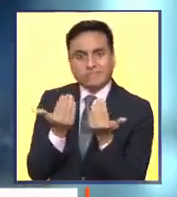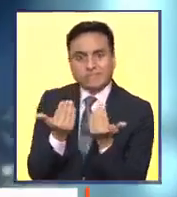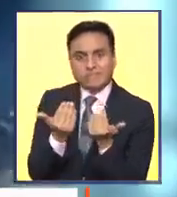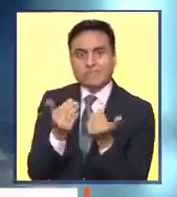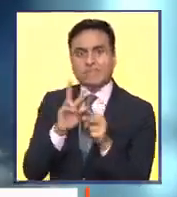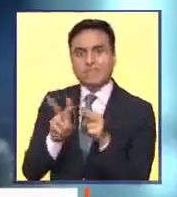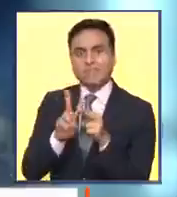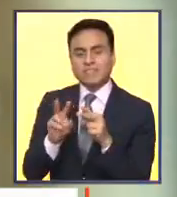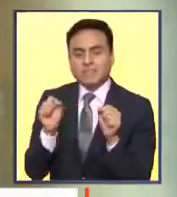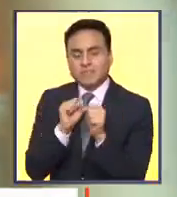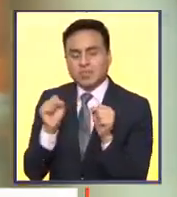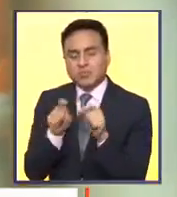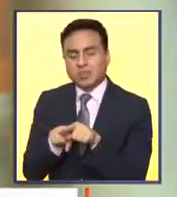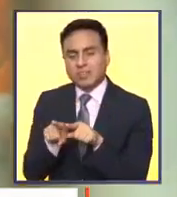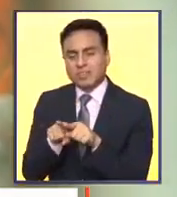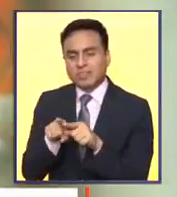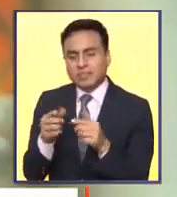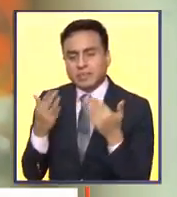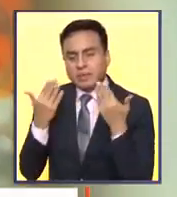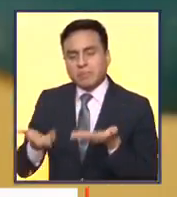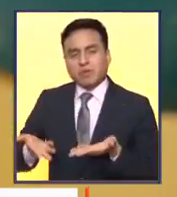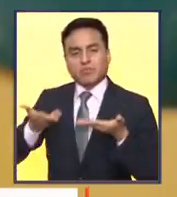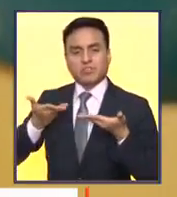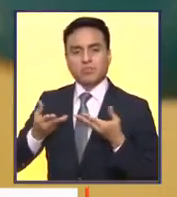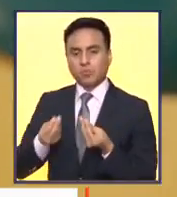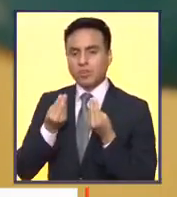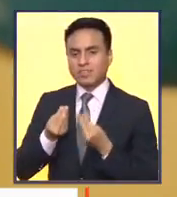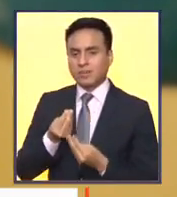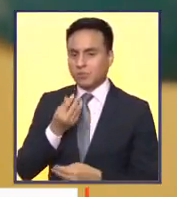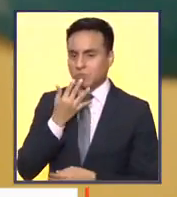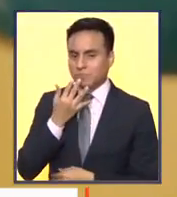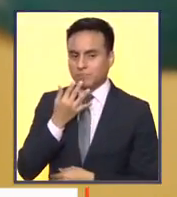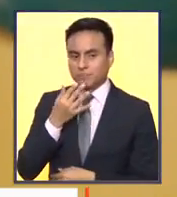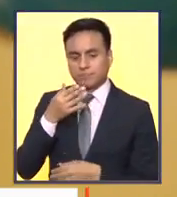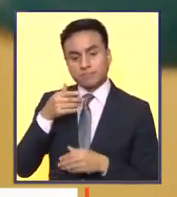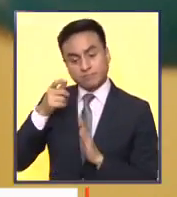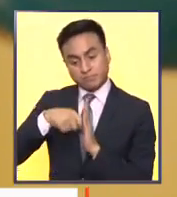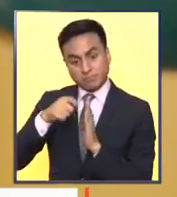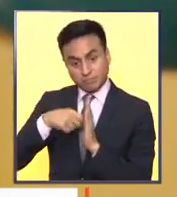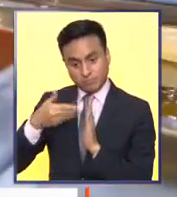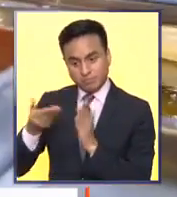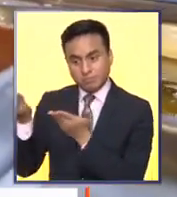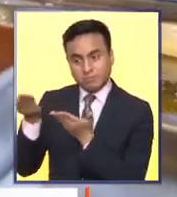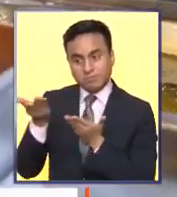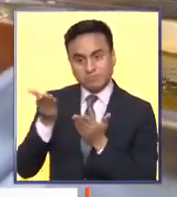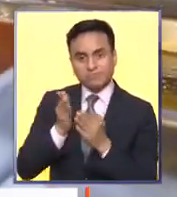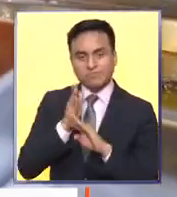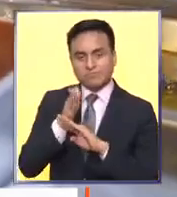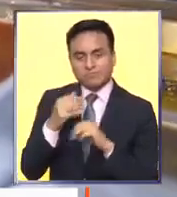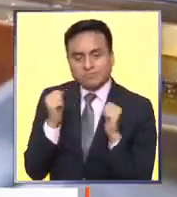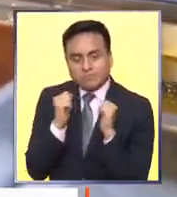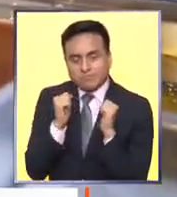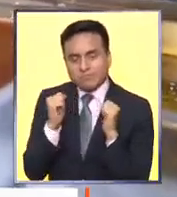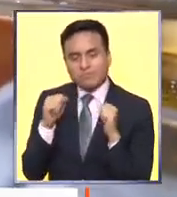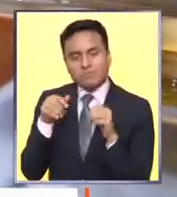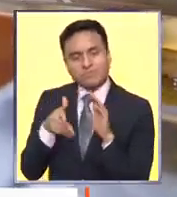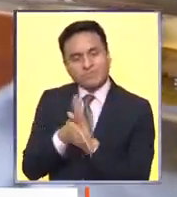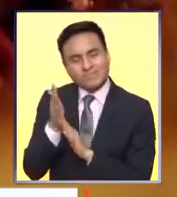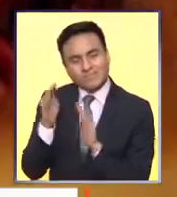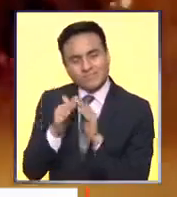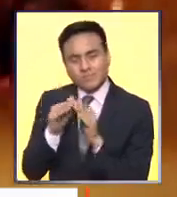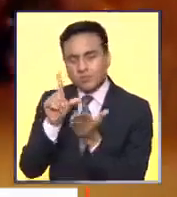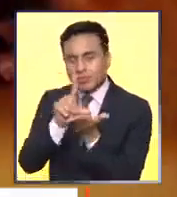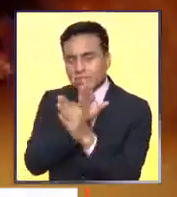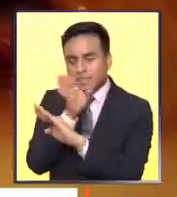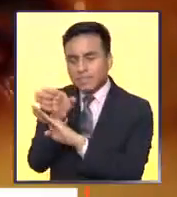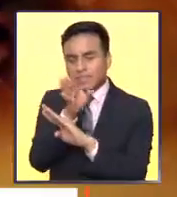del invierno una estación con más calorcito y buen sabor. Durante estos meses, quiero invitarlos a salir abrigados de sus casas para llegar a lugares donde